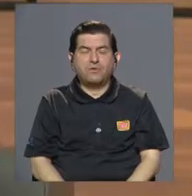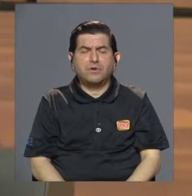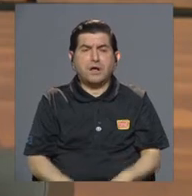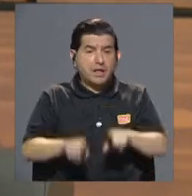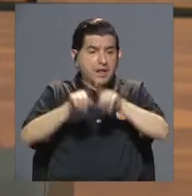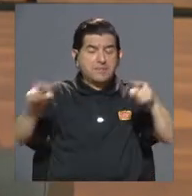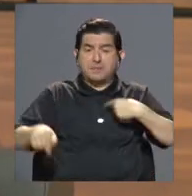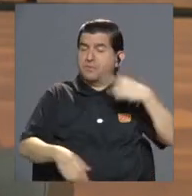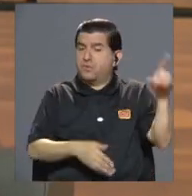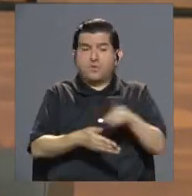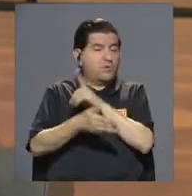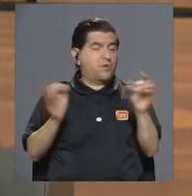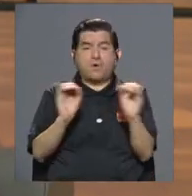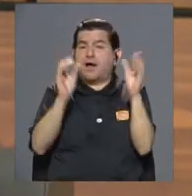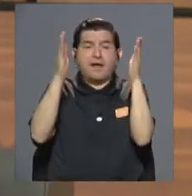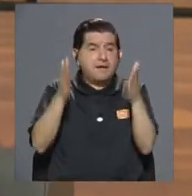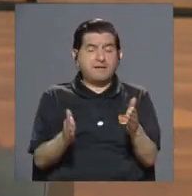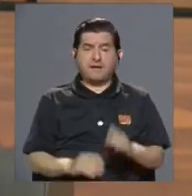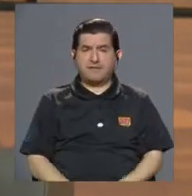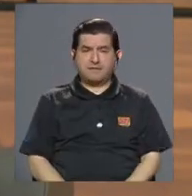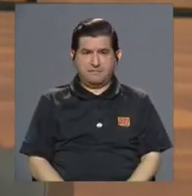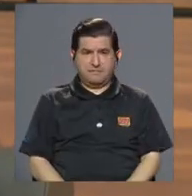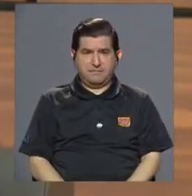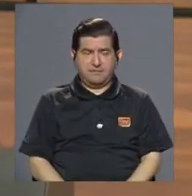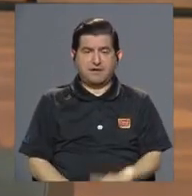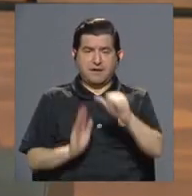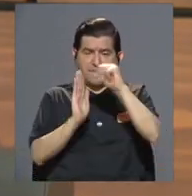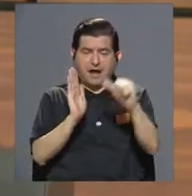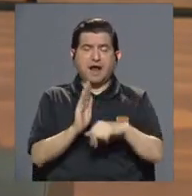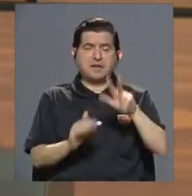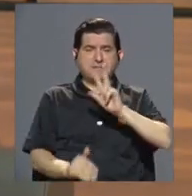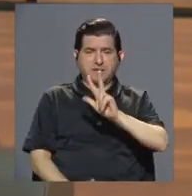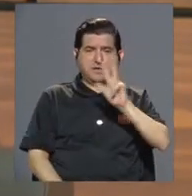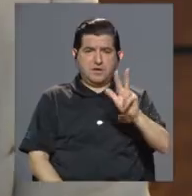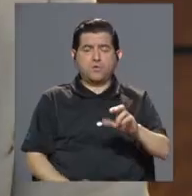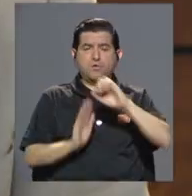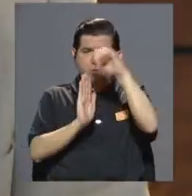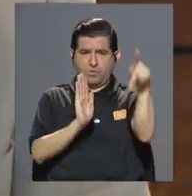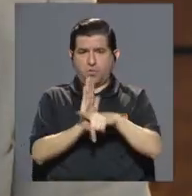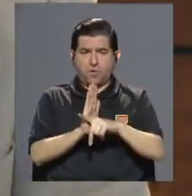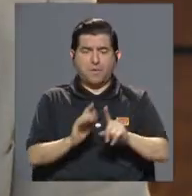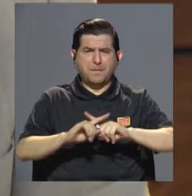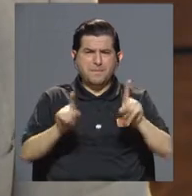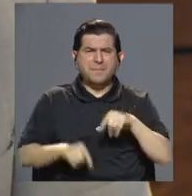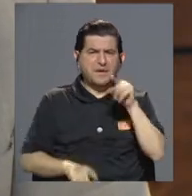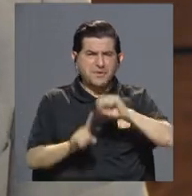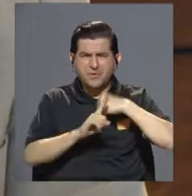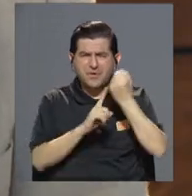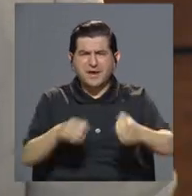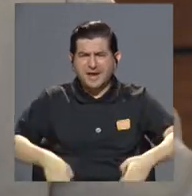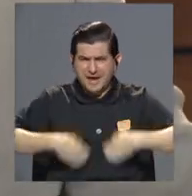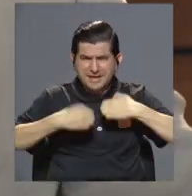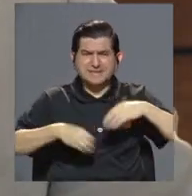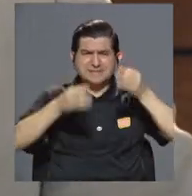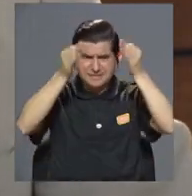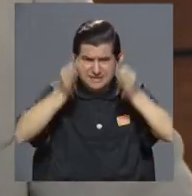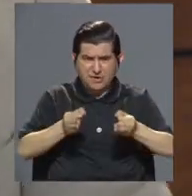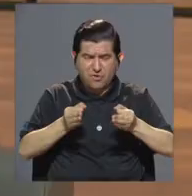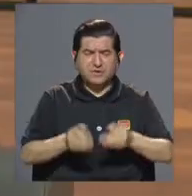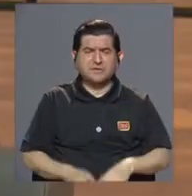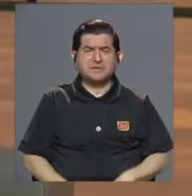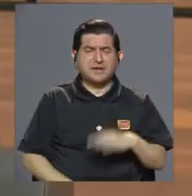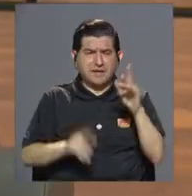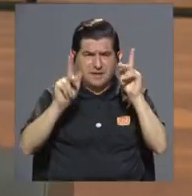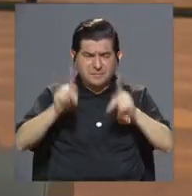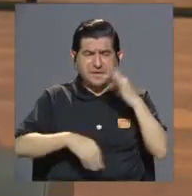Tampoco puedo discriminar a nadie. ¿Algo así? Artículo 33 de la Constitución. Don Jaime, pero algo así todavía existe en la Corte en este momento, gente de ese